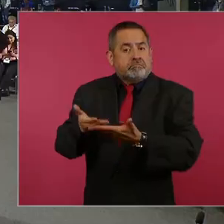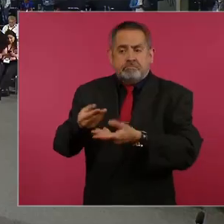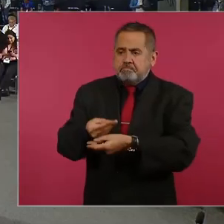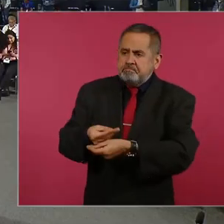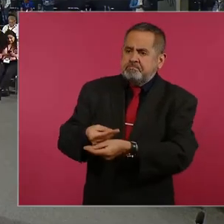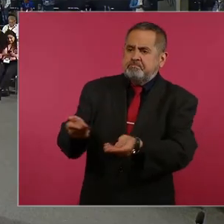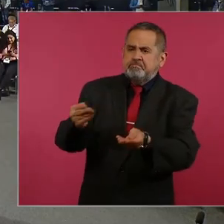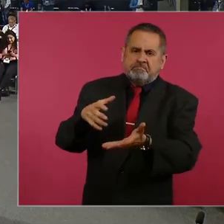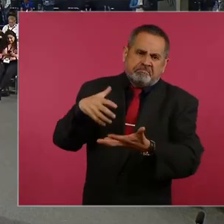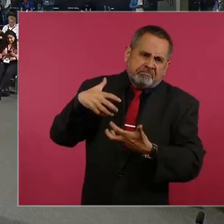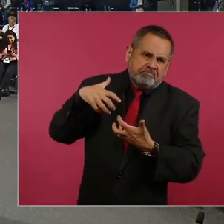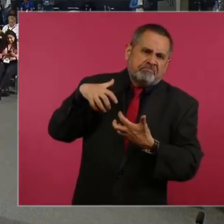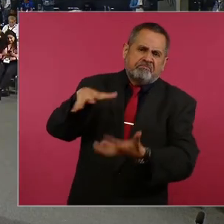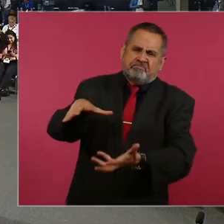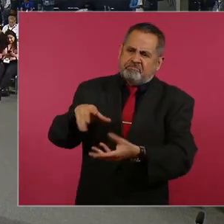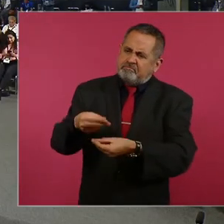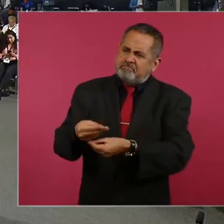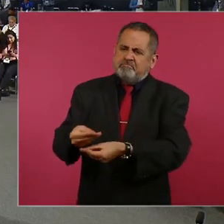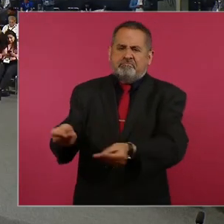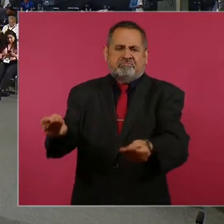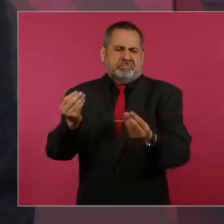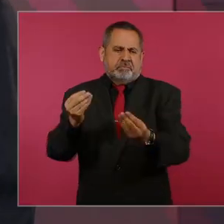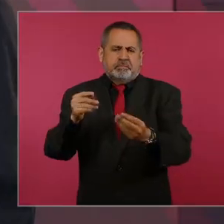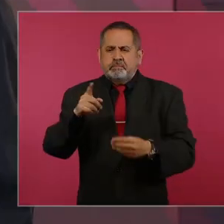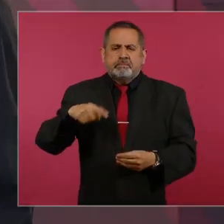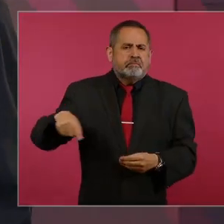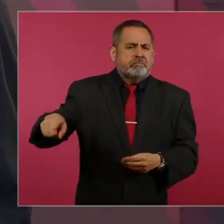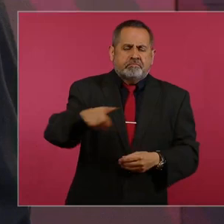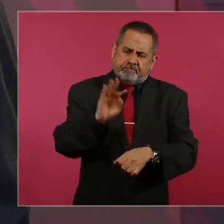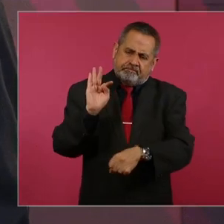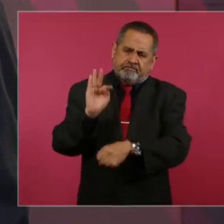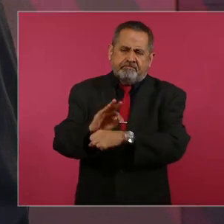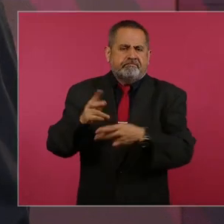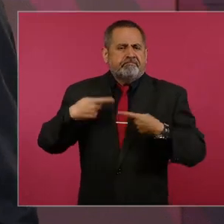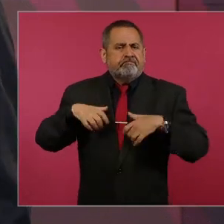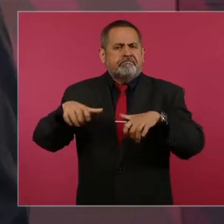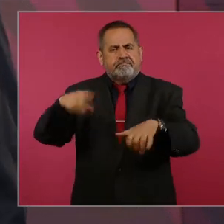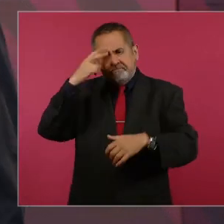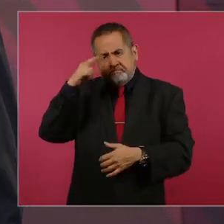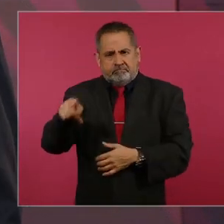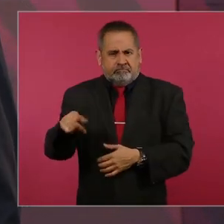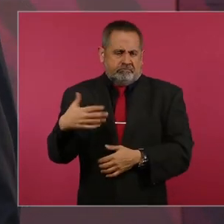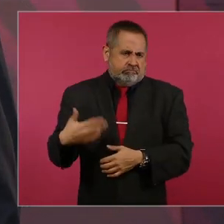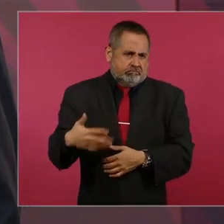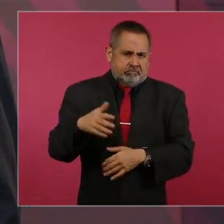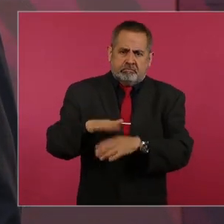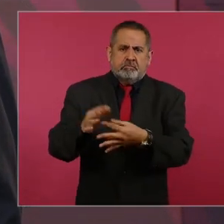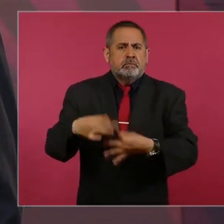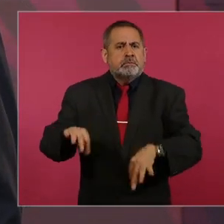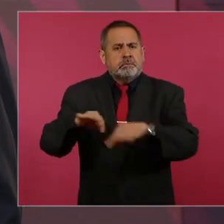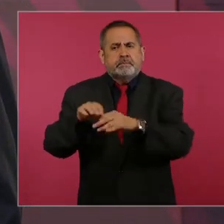tantos fondos en beneficio del pueblo de México, sobre todo los pobres.